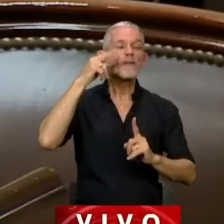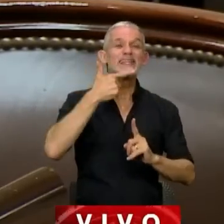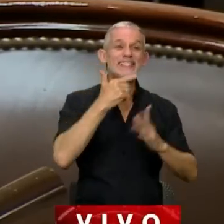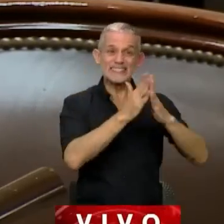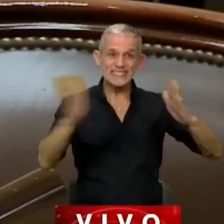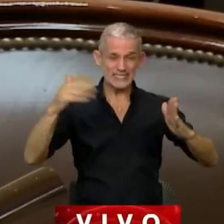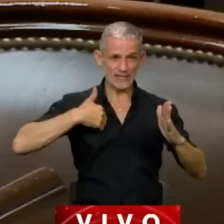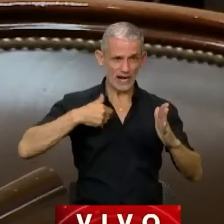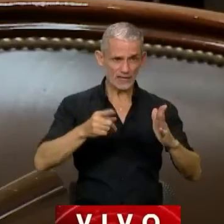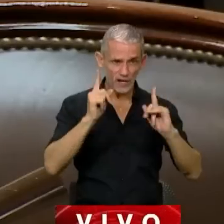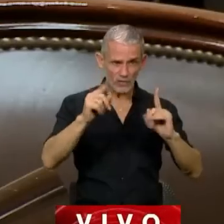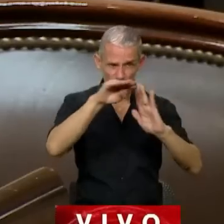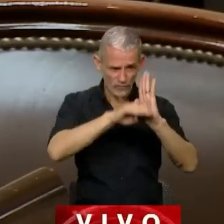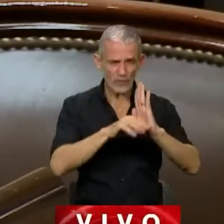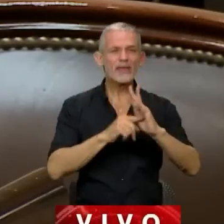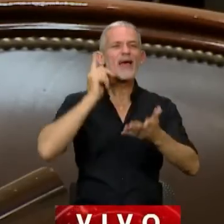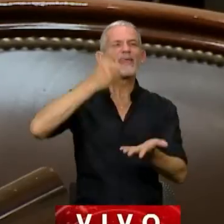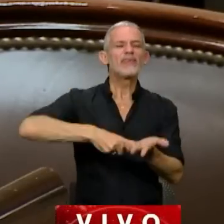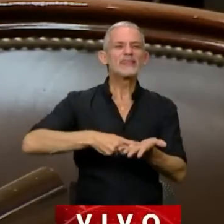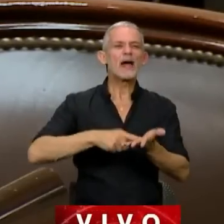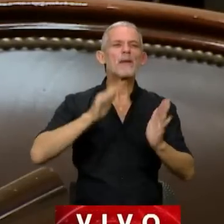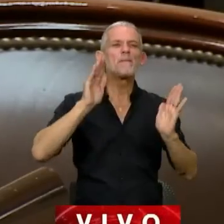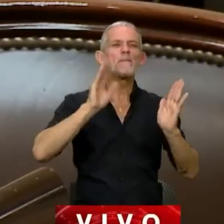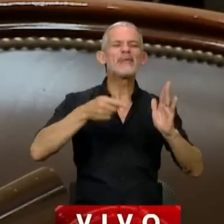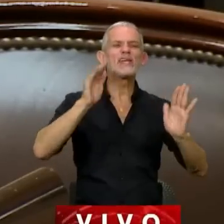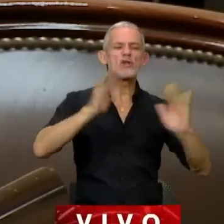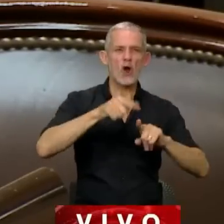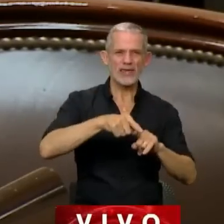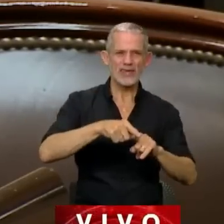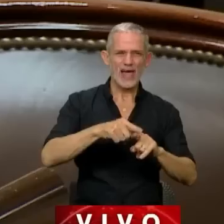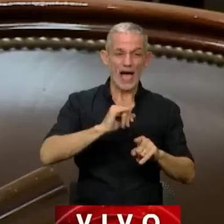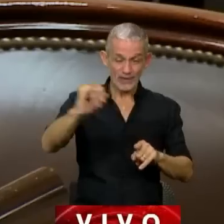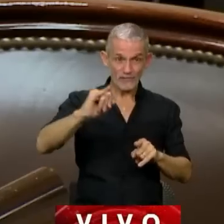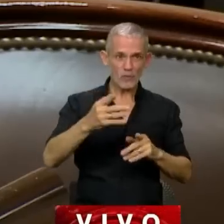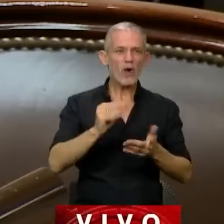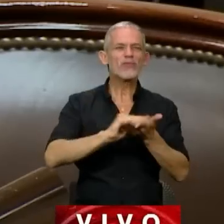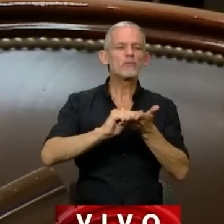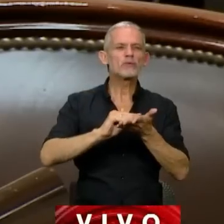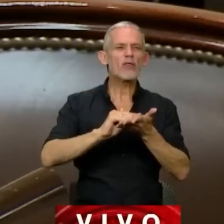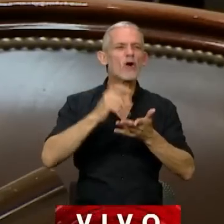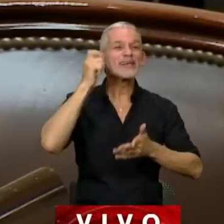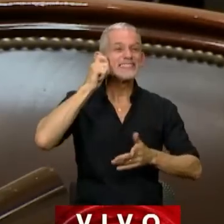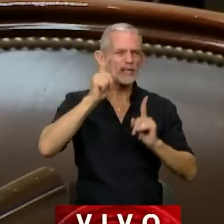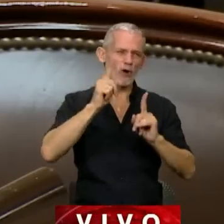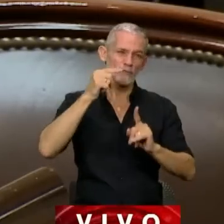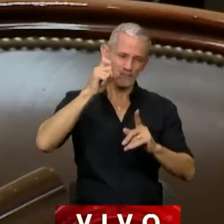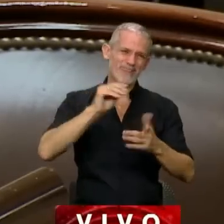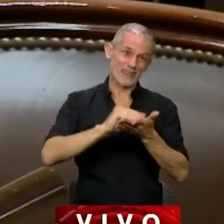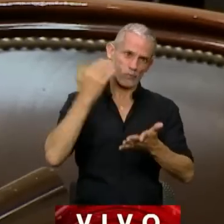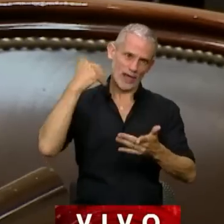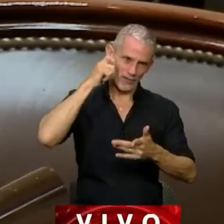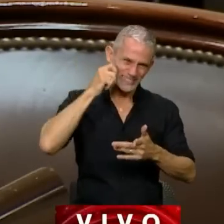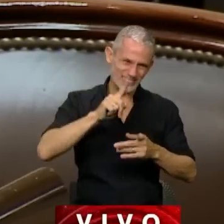2017 en este país? Del dictamen de la minoría que informó el diputado Kicillof y